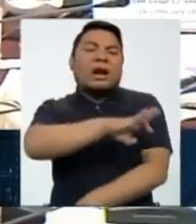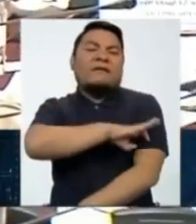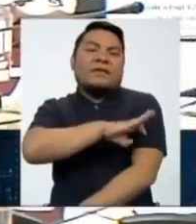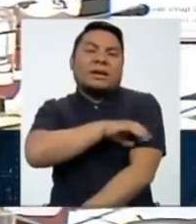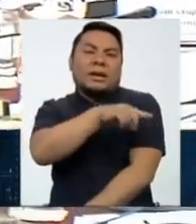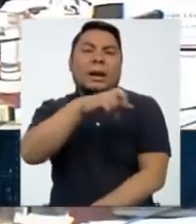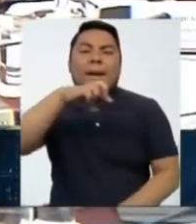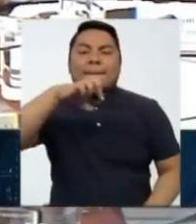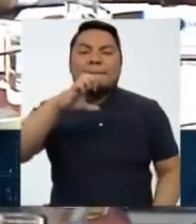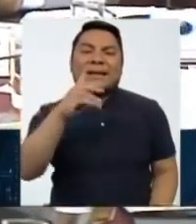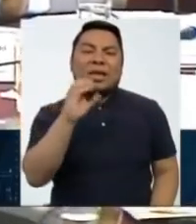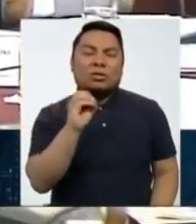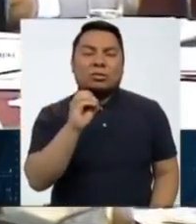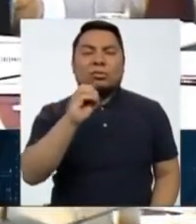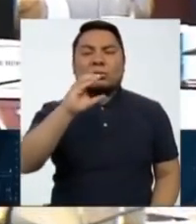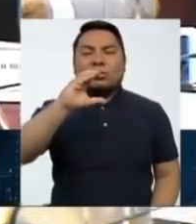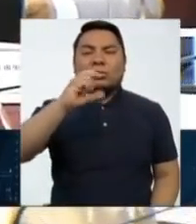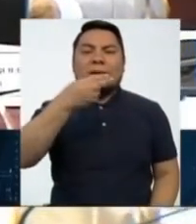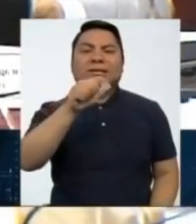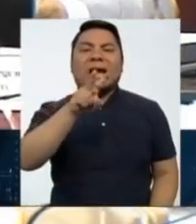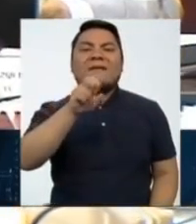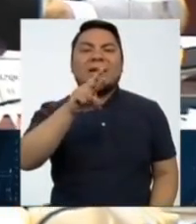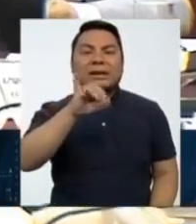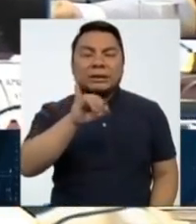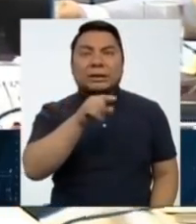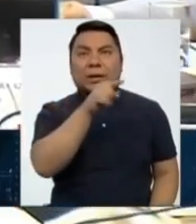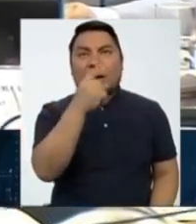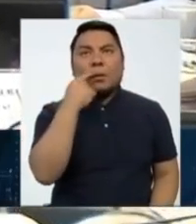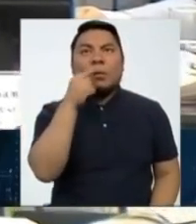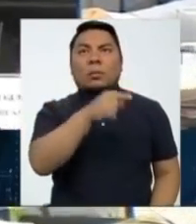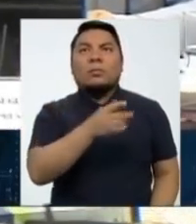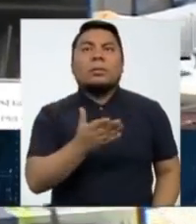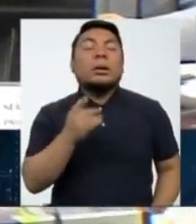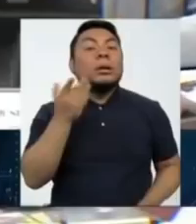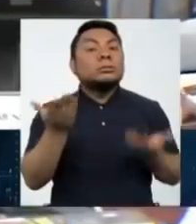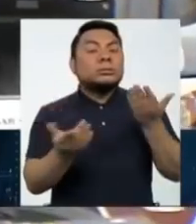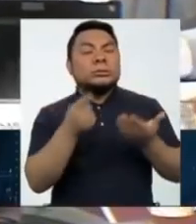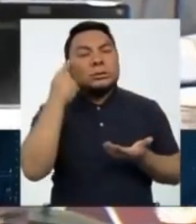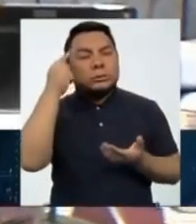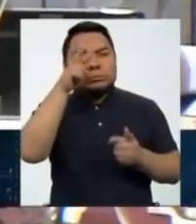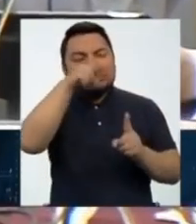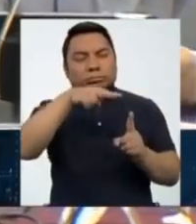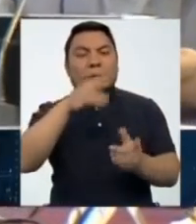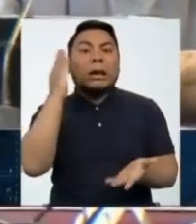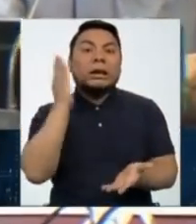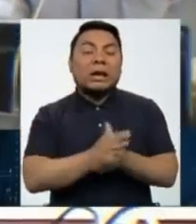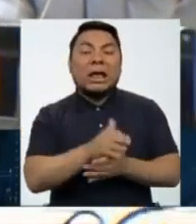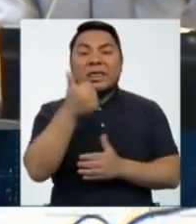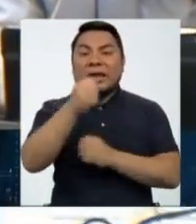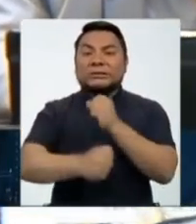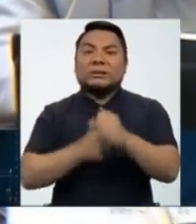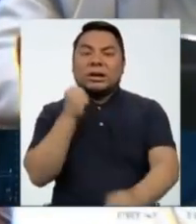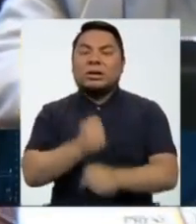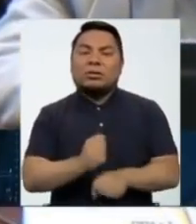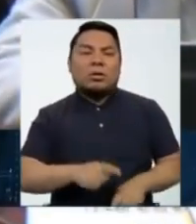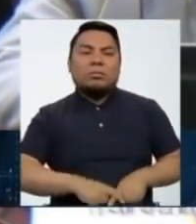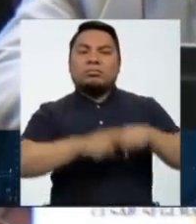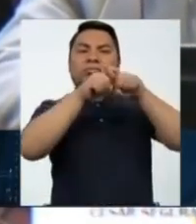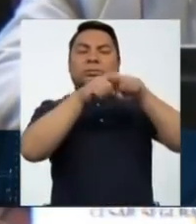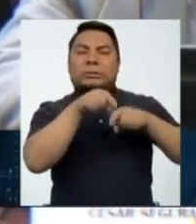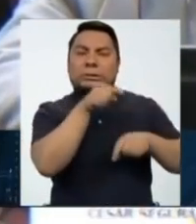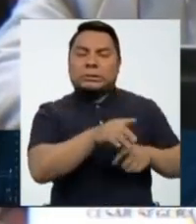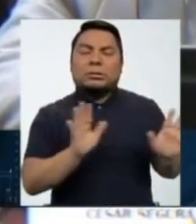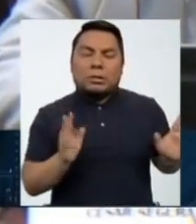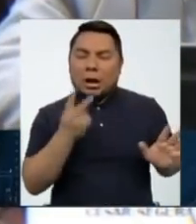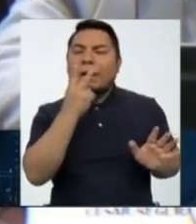recomienda su destitución y su inhabilitación por 10 años para ejercer el cargo público. Vamos a escuchar al congresista